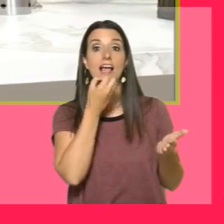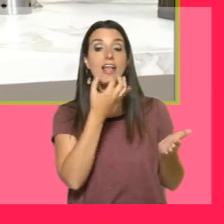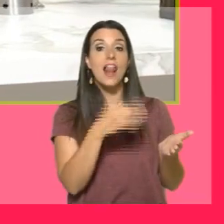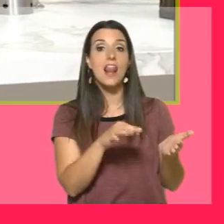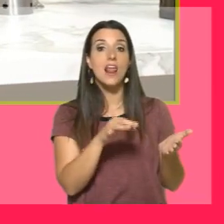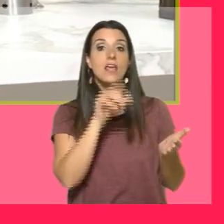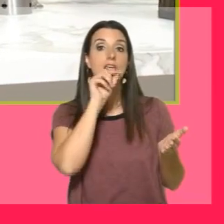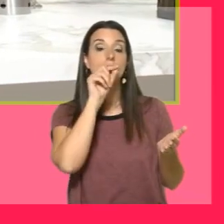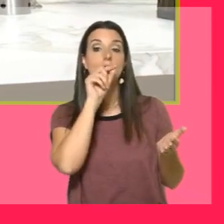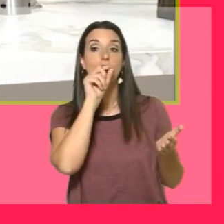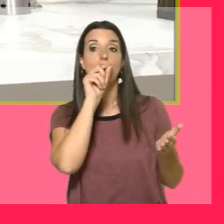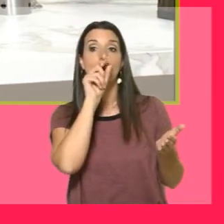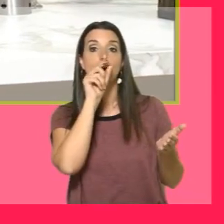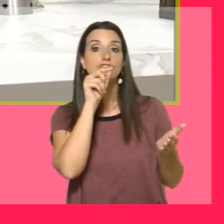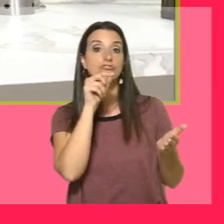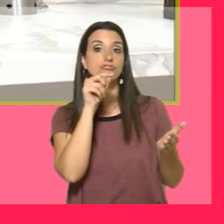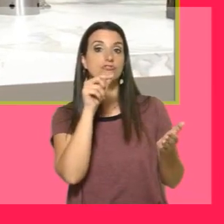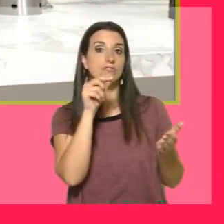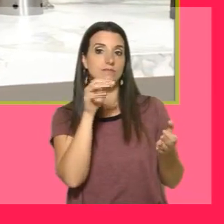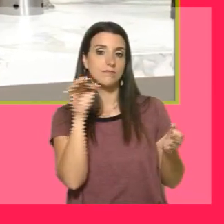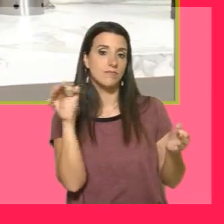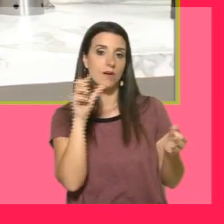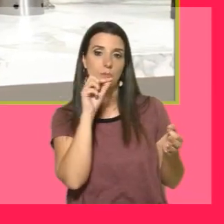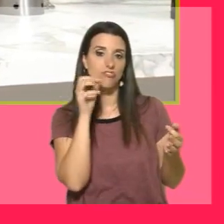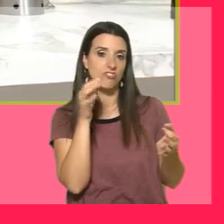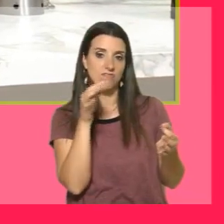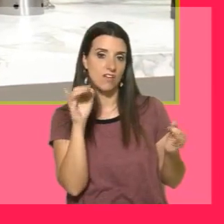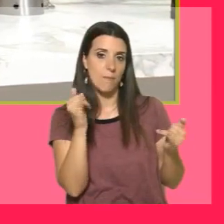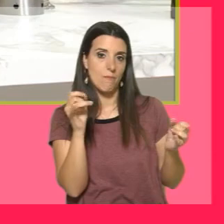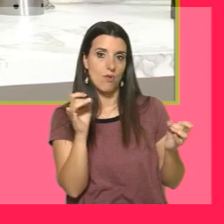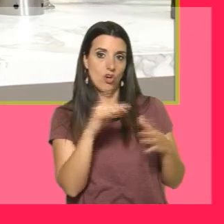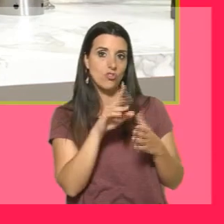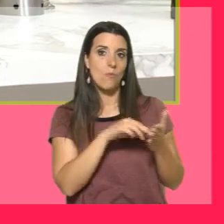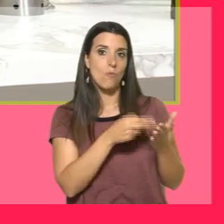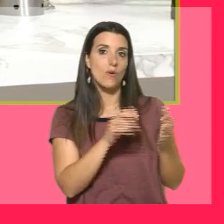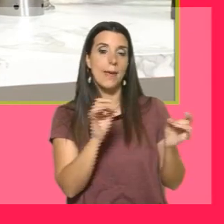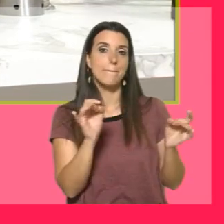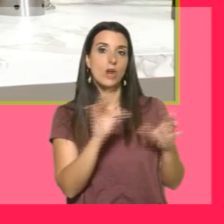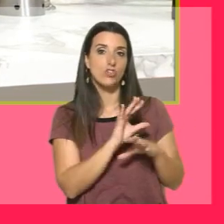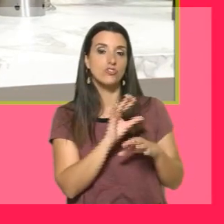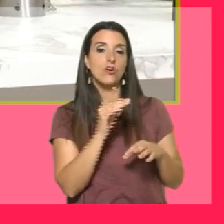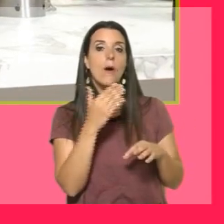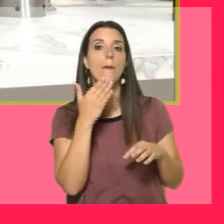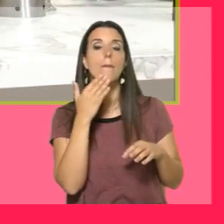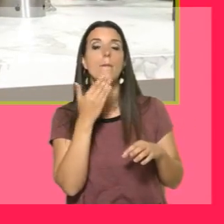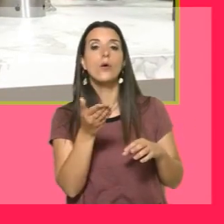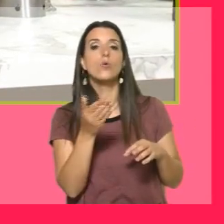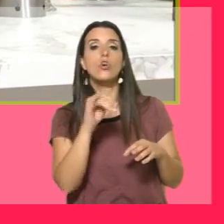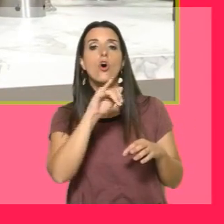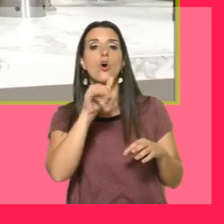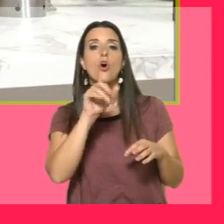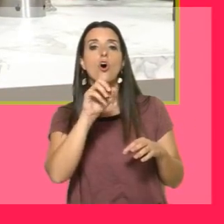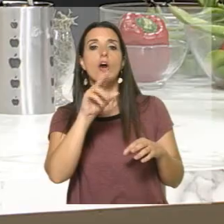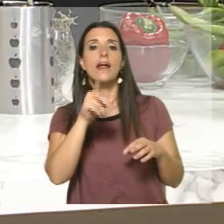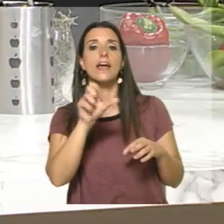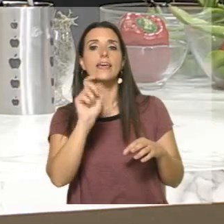Y el pollo viene esto. El pollo lento. Está espectacular. El pollo ya está. A fuego lento. El puré ya está. A Jorge. ¿Qué muy rico. Jorge, ¿cuál? Lo que